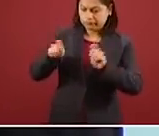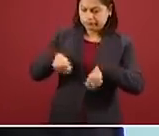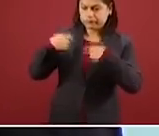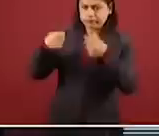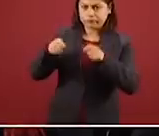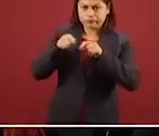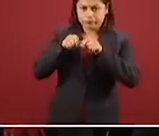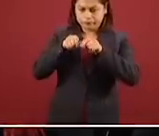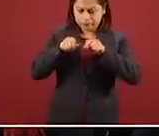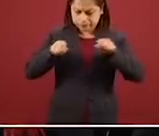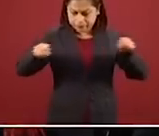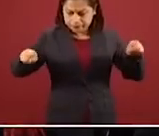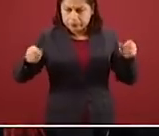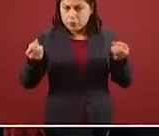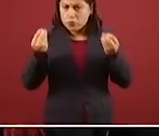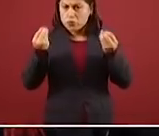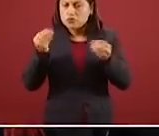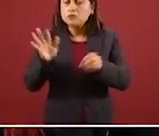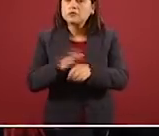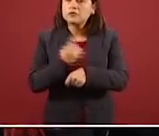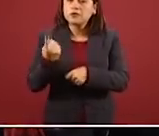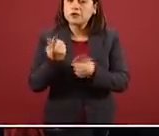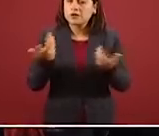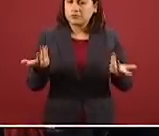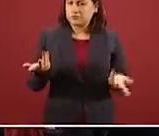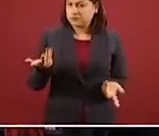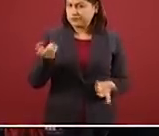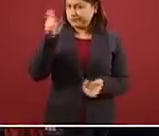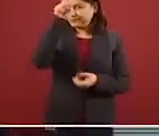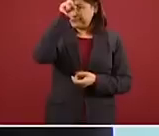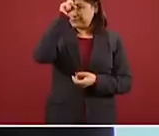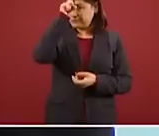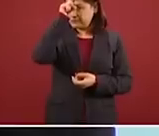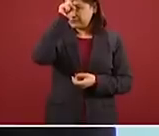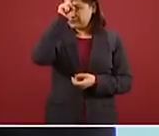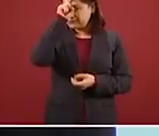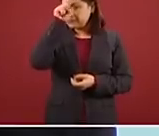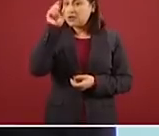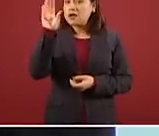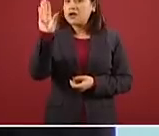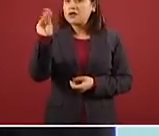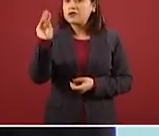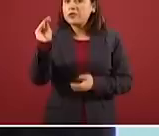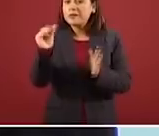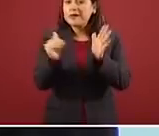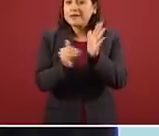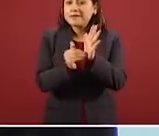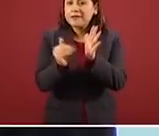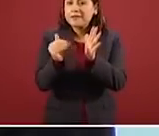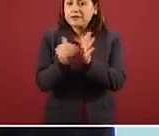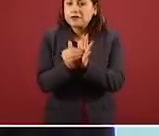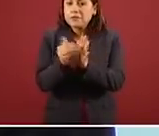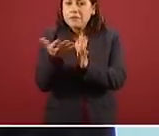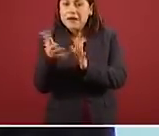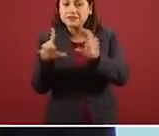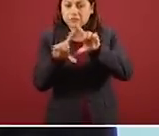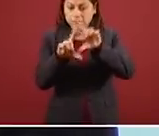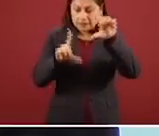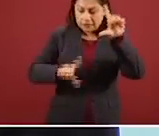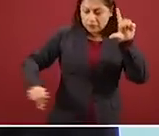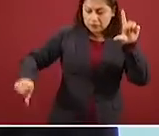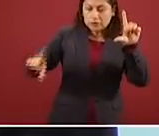Porque llegó a ser de 90 millones, 40% del territorio nacional.